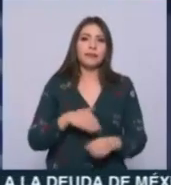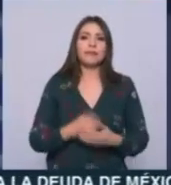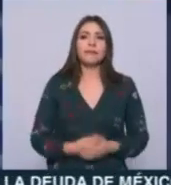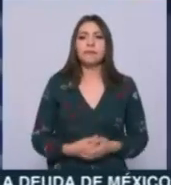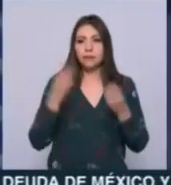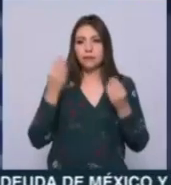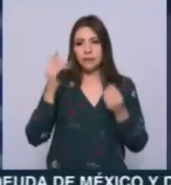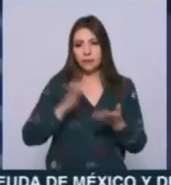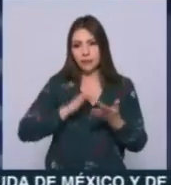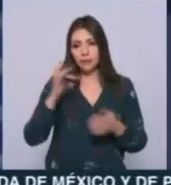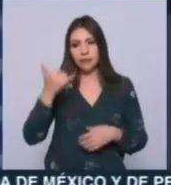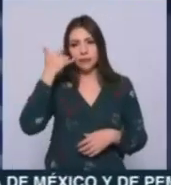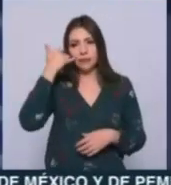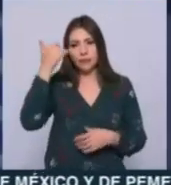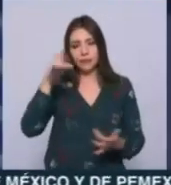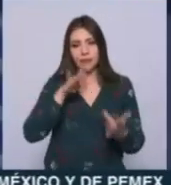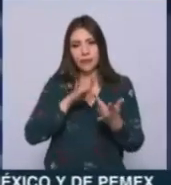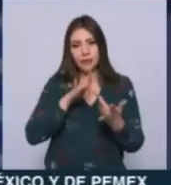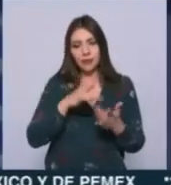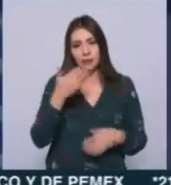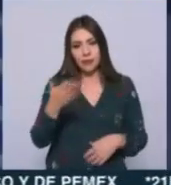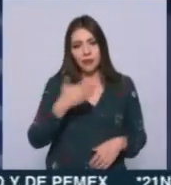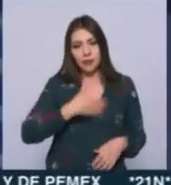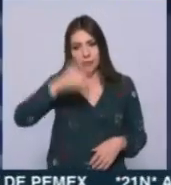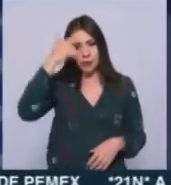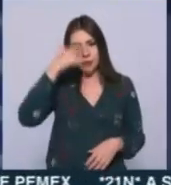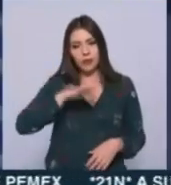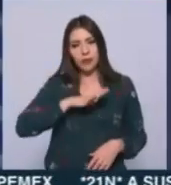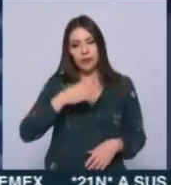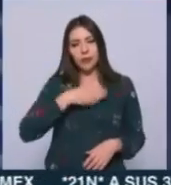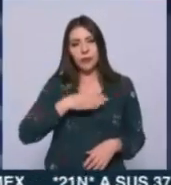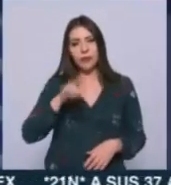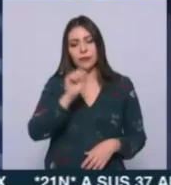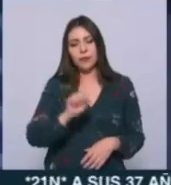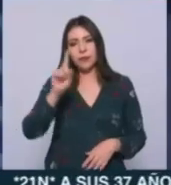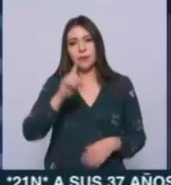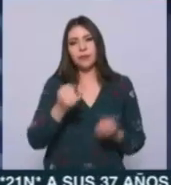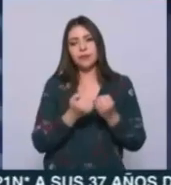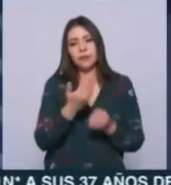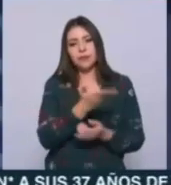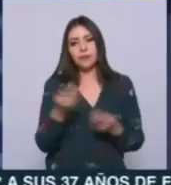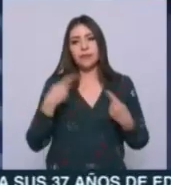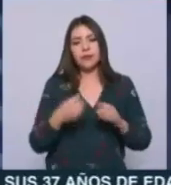llamada esta noche. Que tengas un excelente fin de semana. Igualmente, querido Juan, Feli, un saludo para todo el auditorio. Gracias.